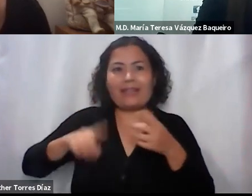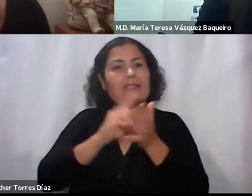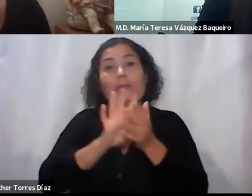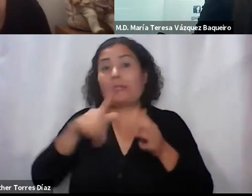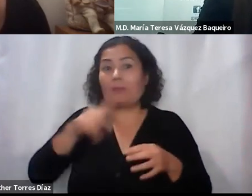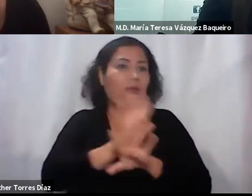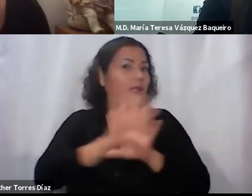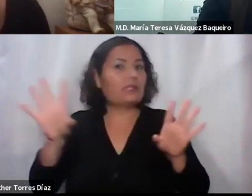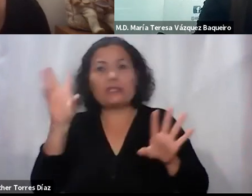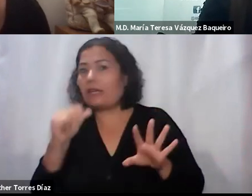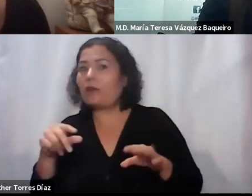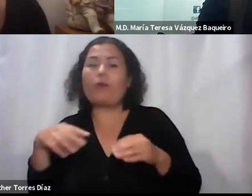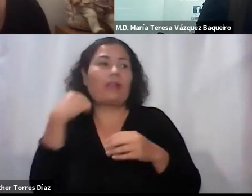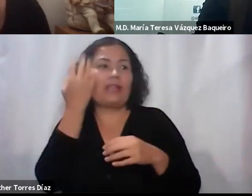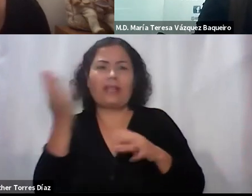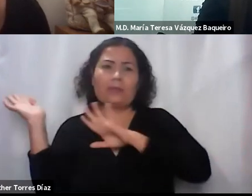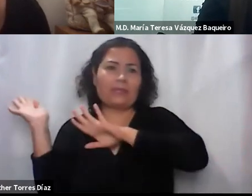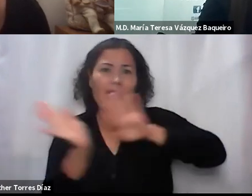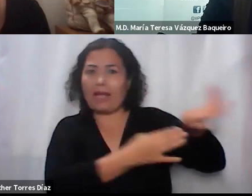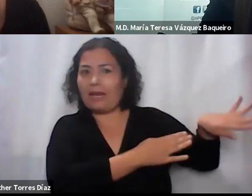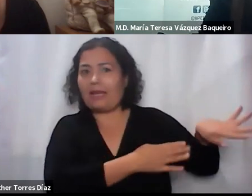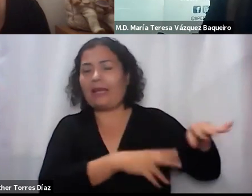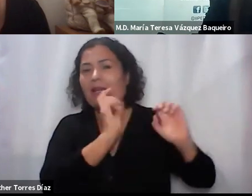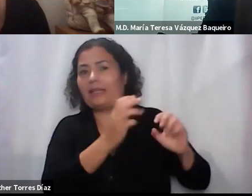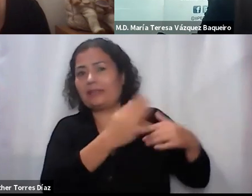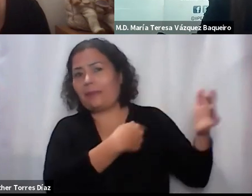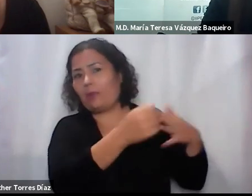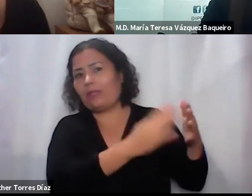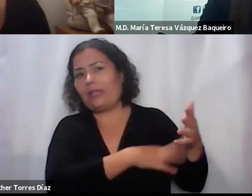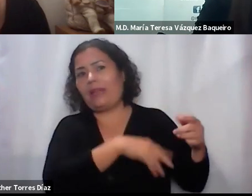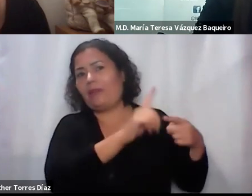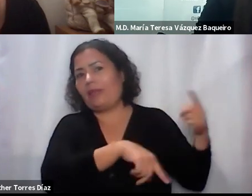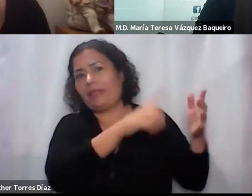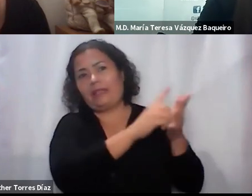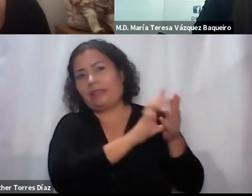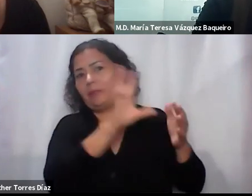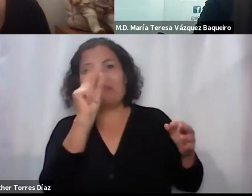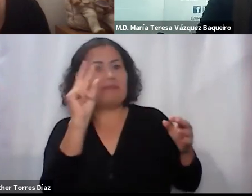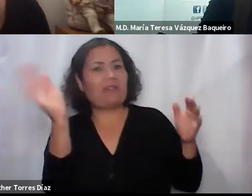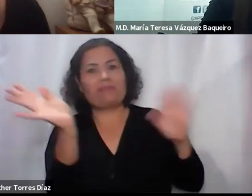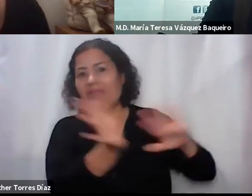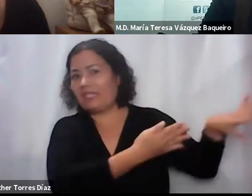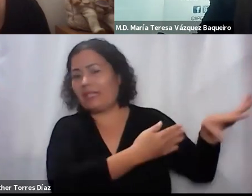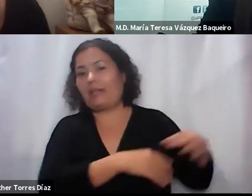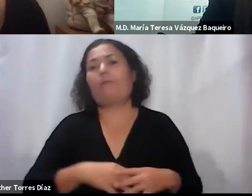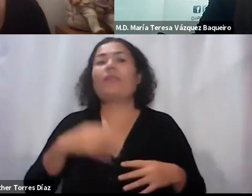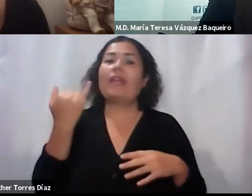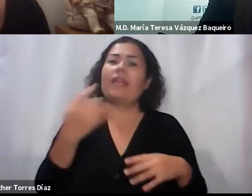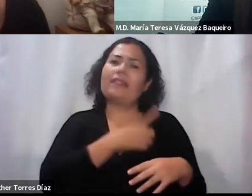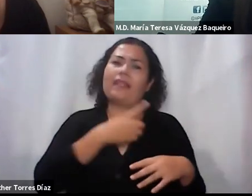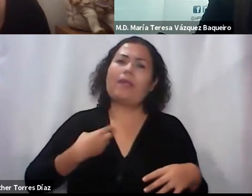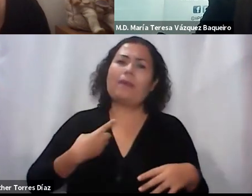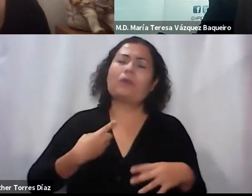alejarnos quienes hacemos política pública, ¿no? Por eso estamos tan preocupados y ocupados en cambiar